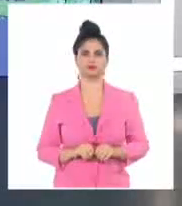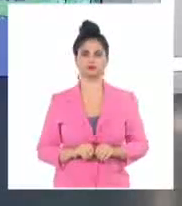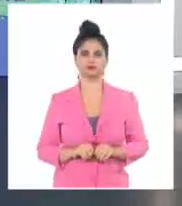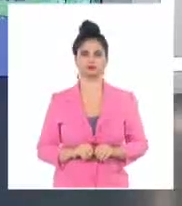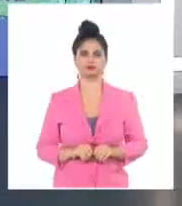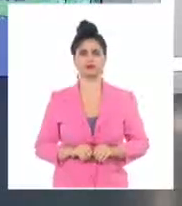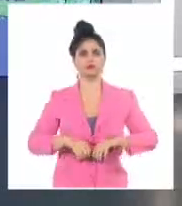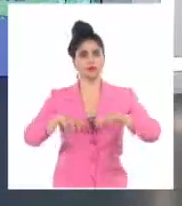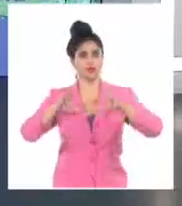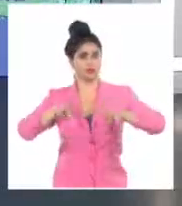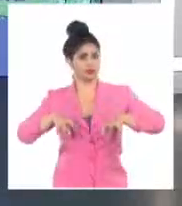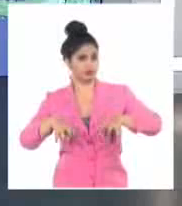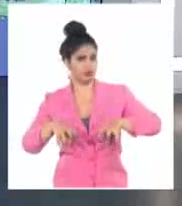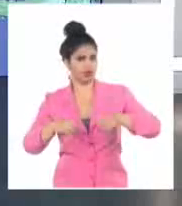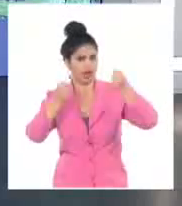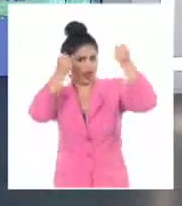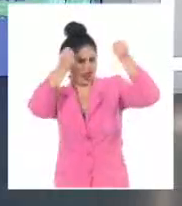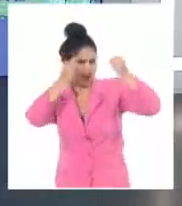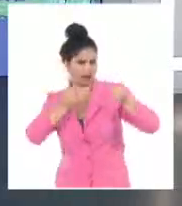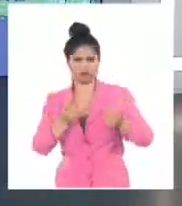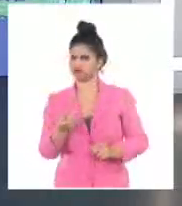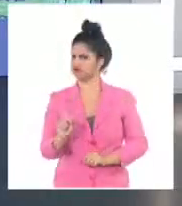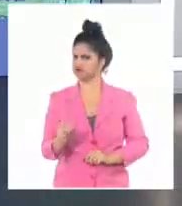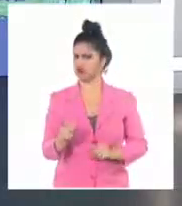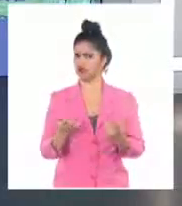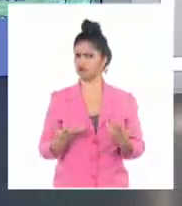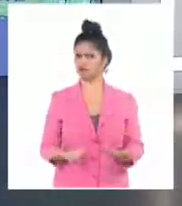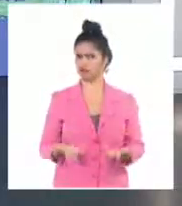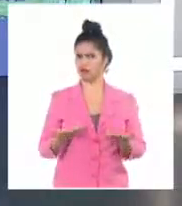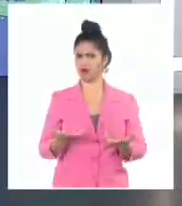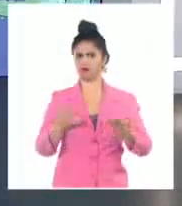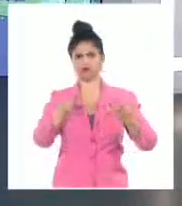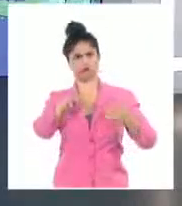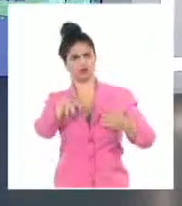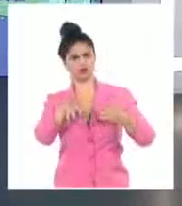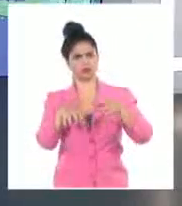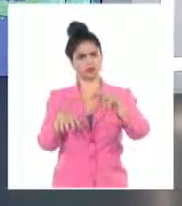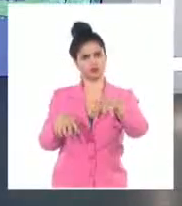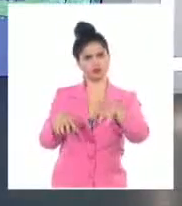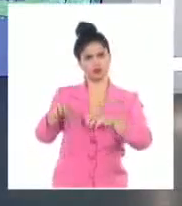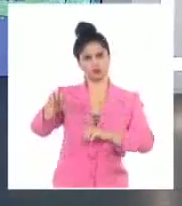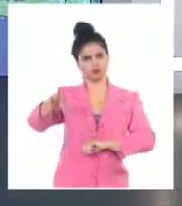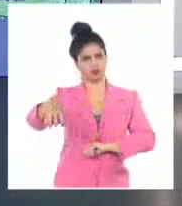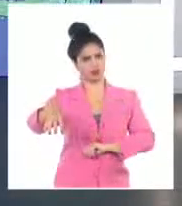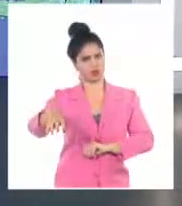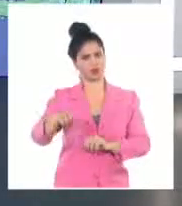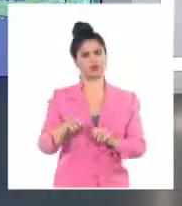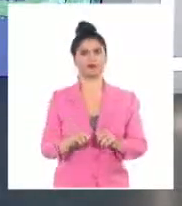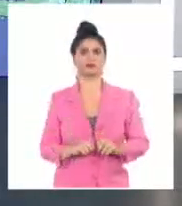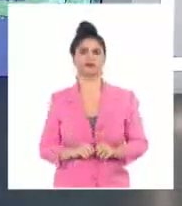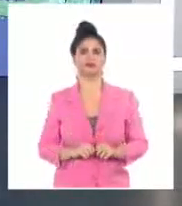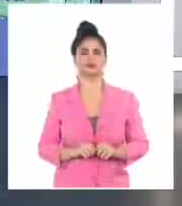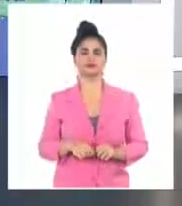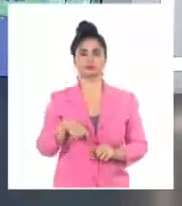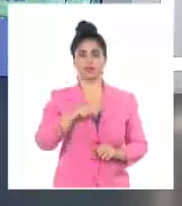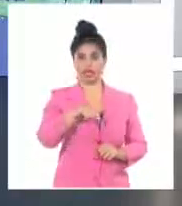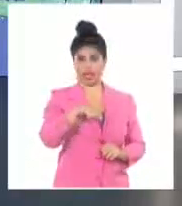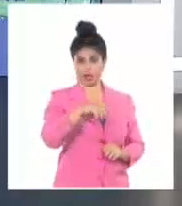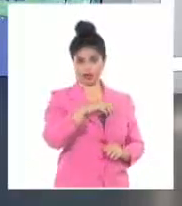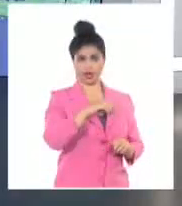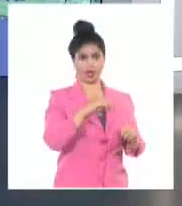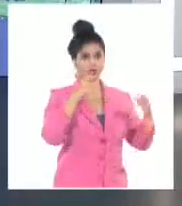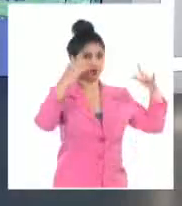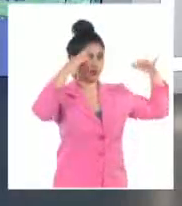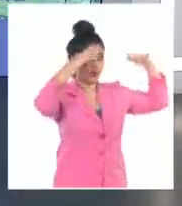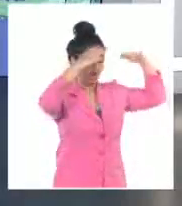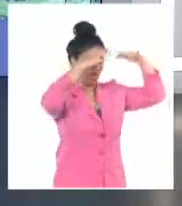lluvias de poca intensidad, aisladas, sobre todo en zonas de la costa norte de la parte central del país. A esta hora, pues predominan los nublados en el oriente. Ya este